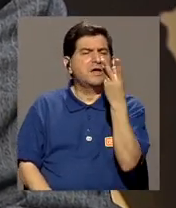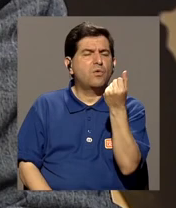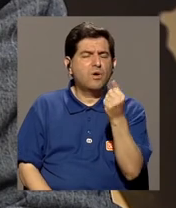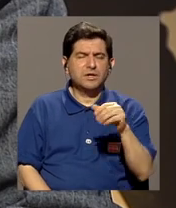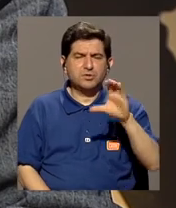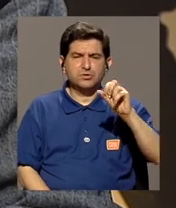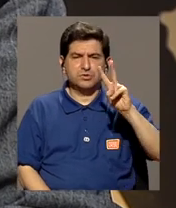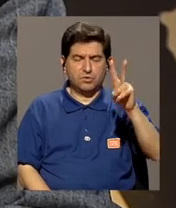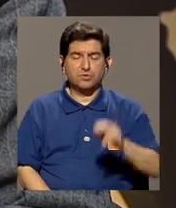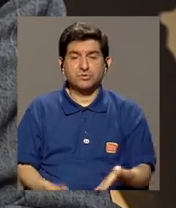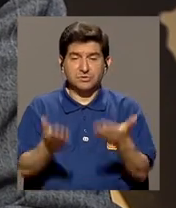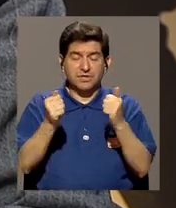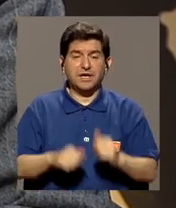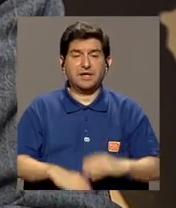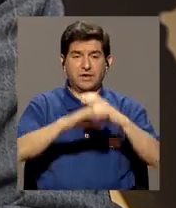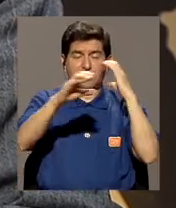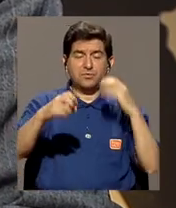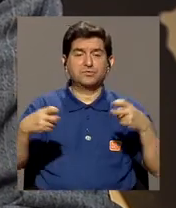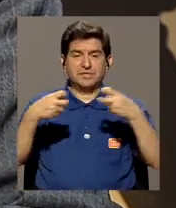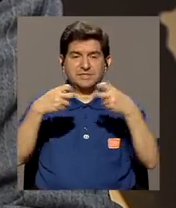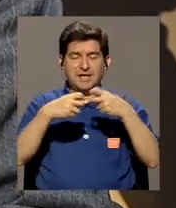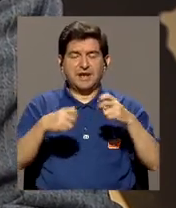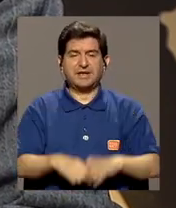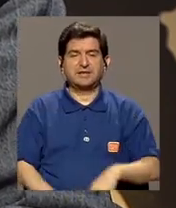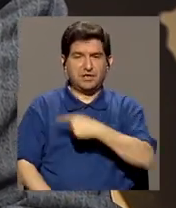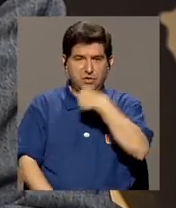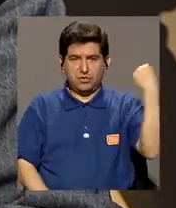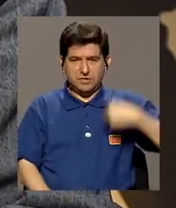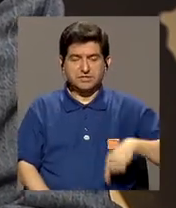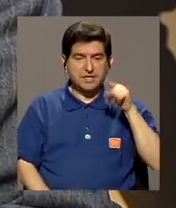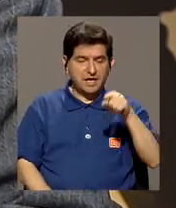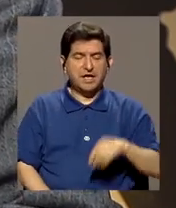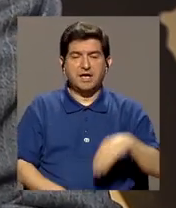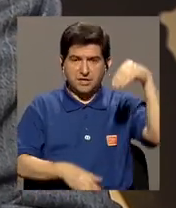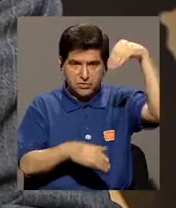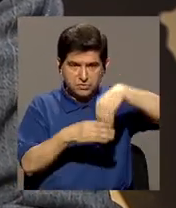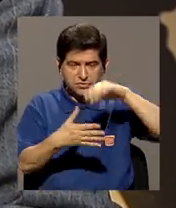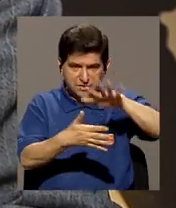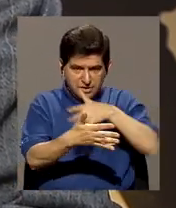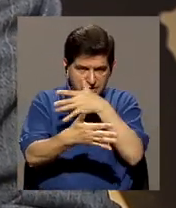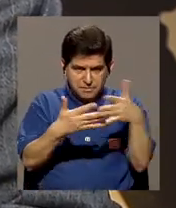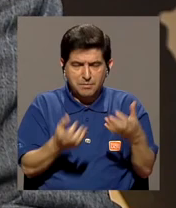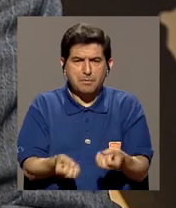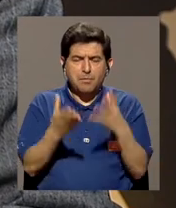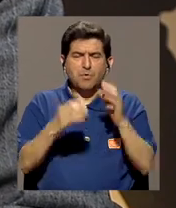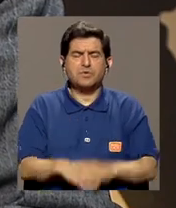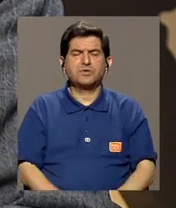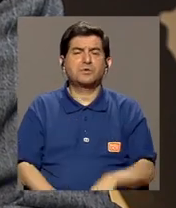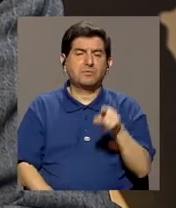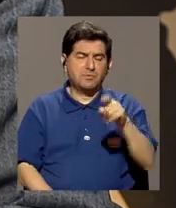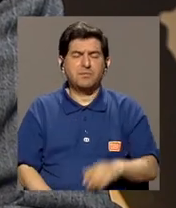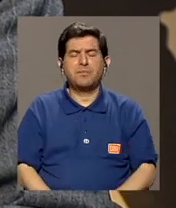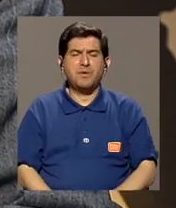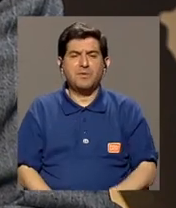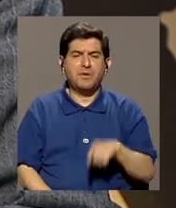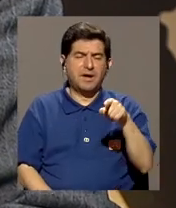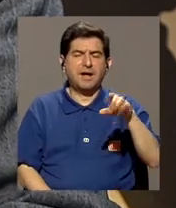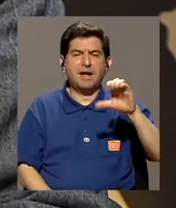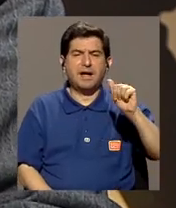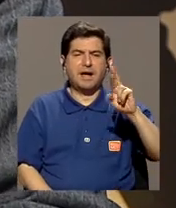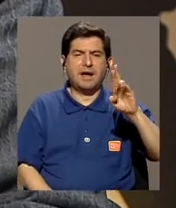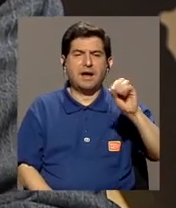emisiones de carbono si queremos buses eléctricos de china pero china incorporó en su matriz energética una gran cantidad de carbón mineral